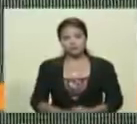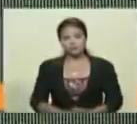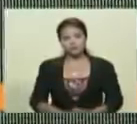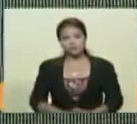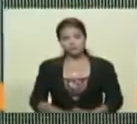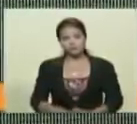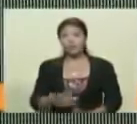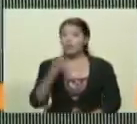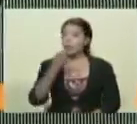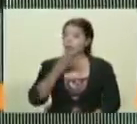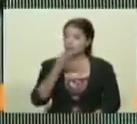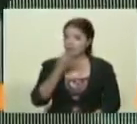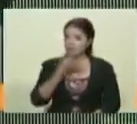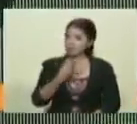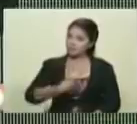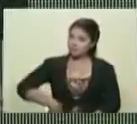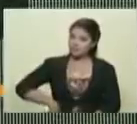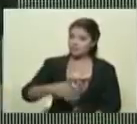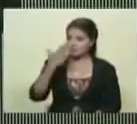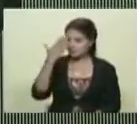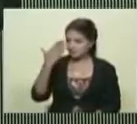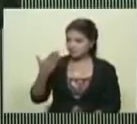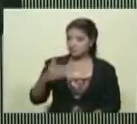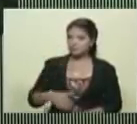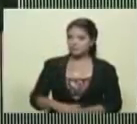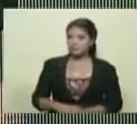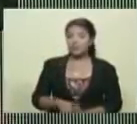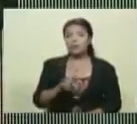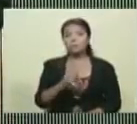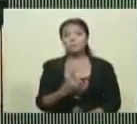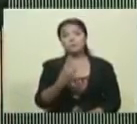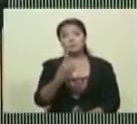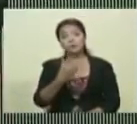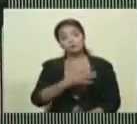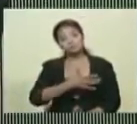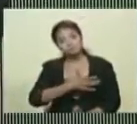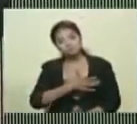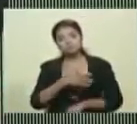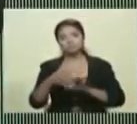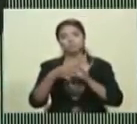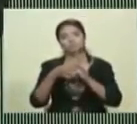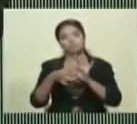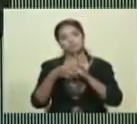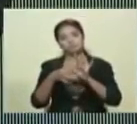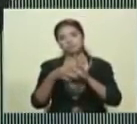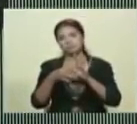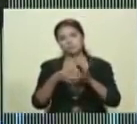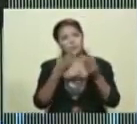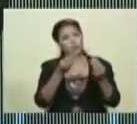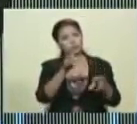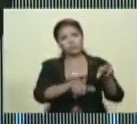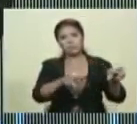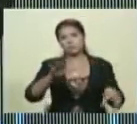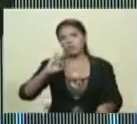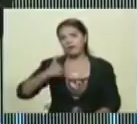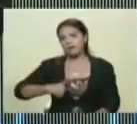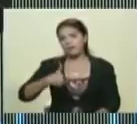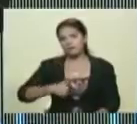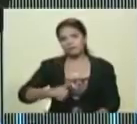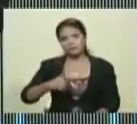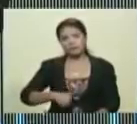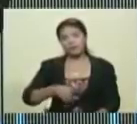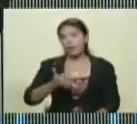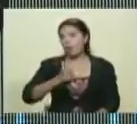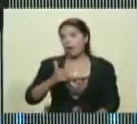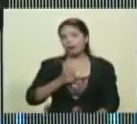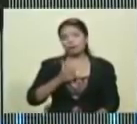Buenas tardes, presidente, ¿cómo le va? Primero, transmitirle la solidaridad absoluta de millones de argentinos en cuanto a cualquier